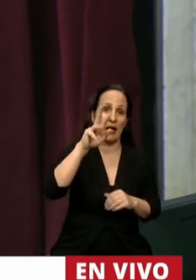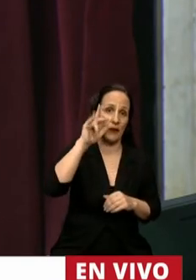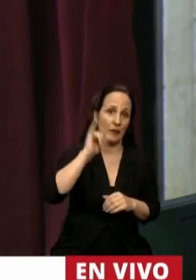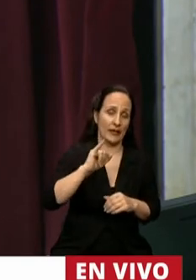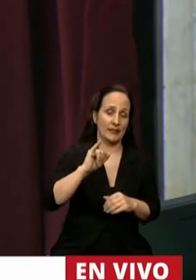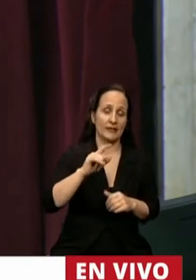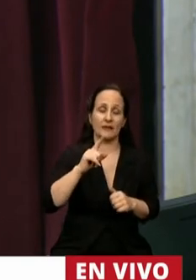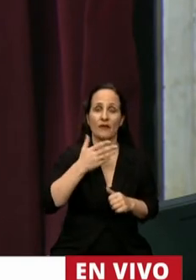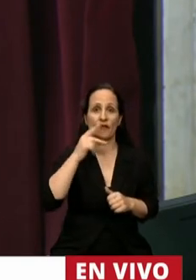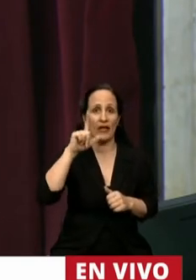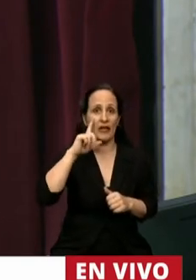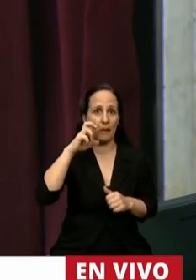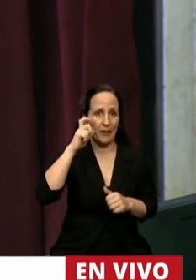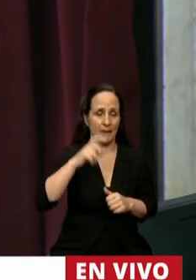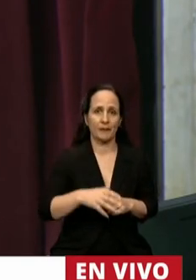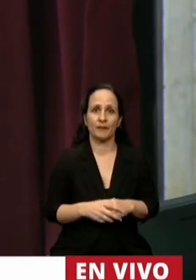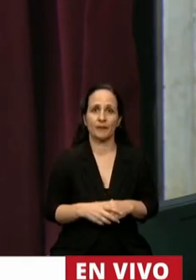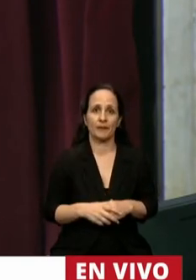Felipe.